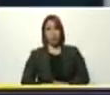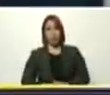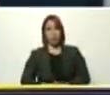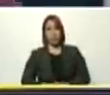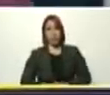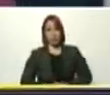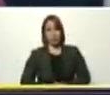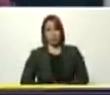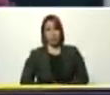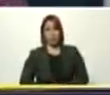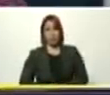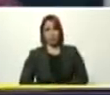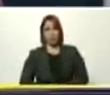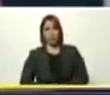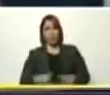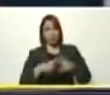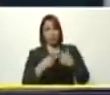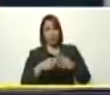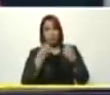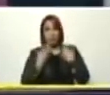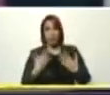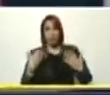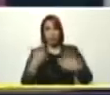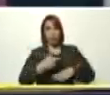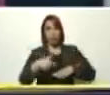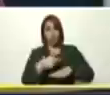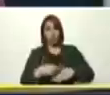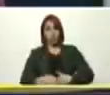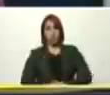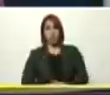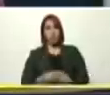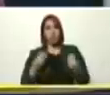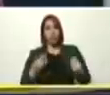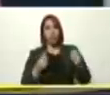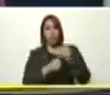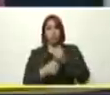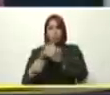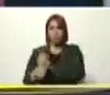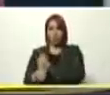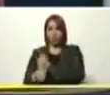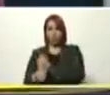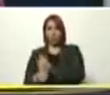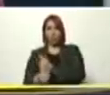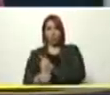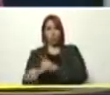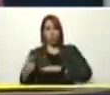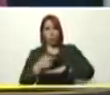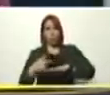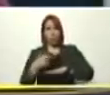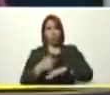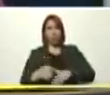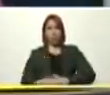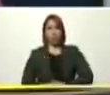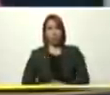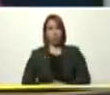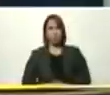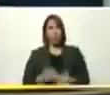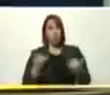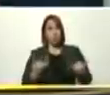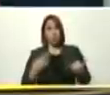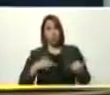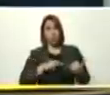esta instalación de este taller del buen gobierno, cómo han encontrado esas gobernaciones. Ahorita